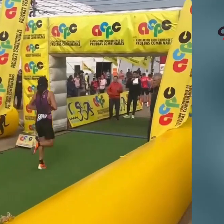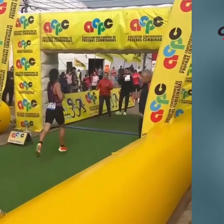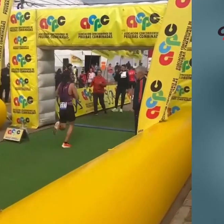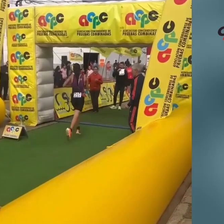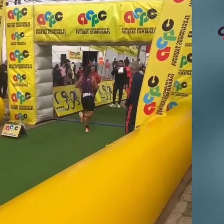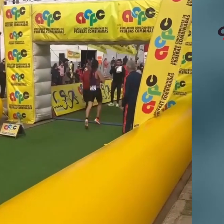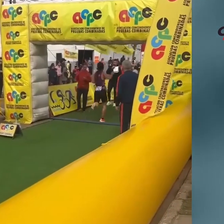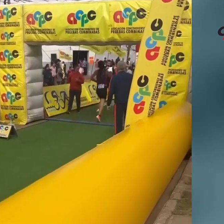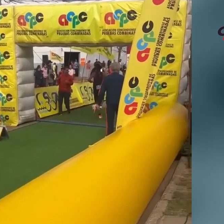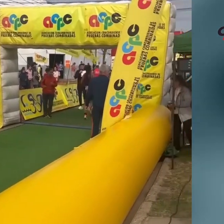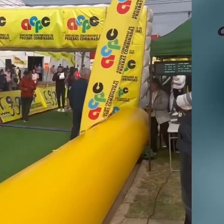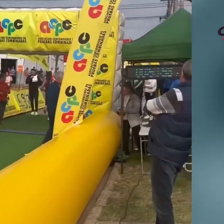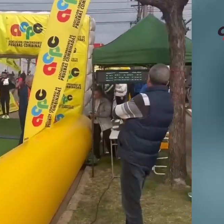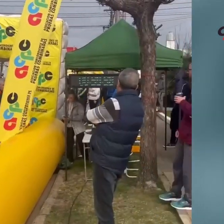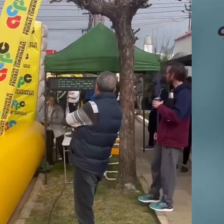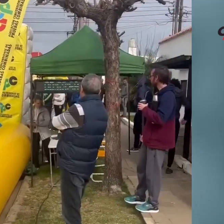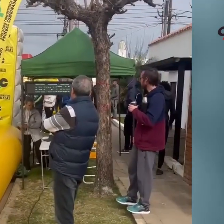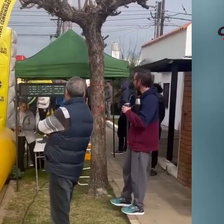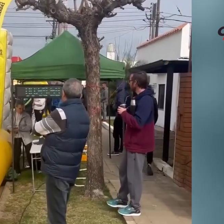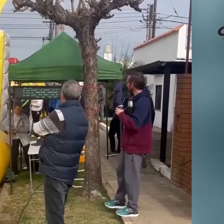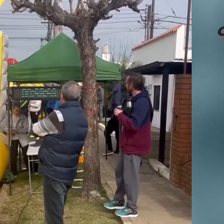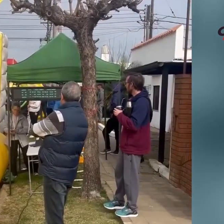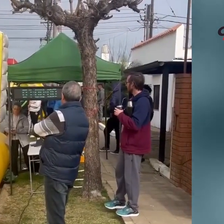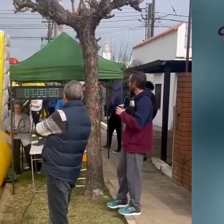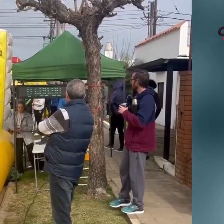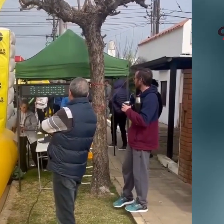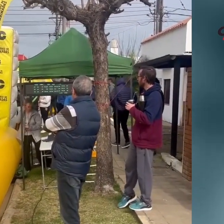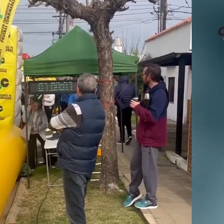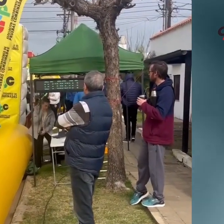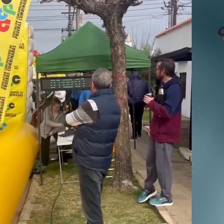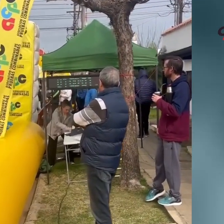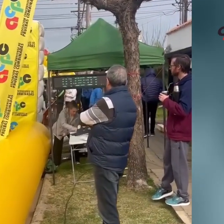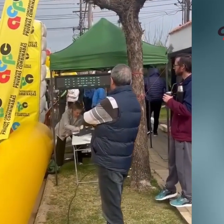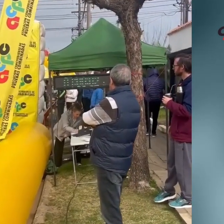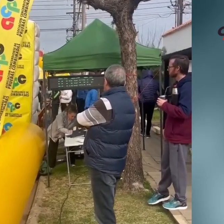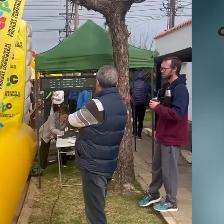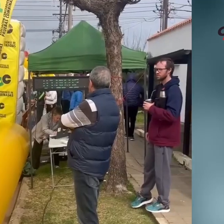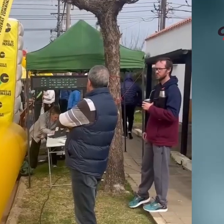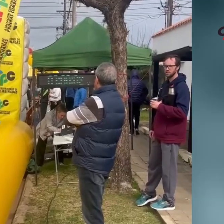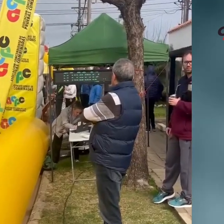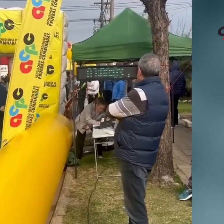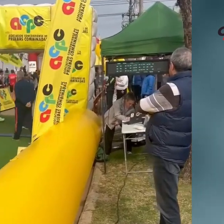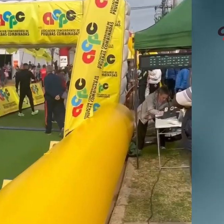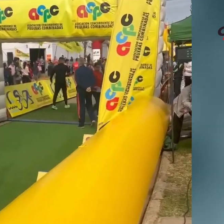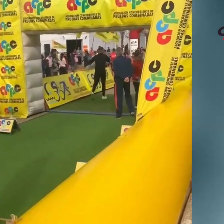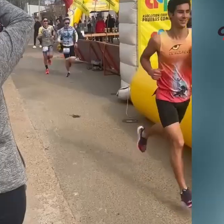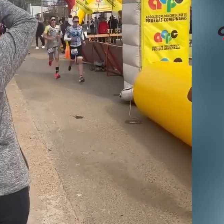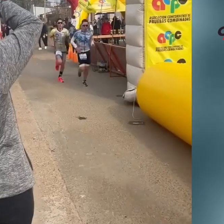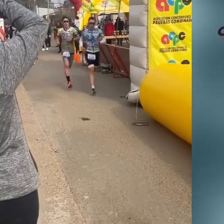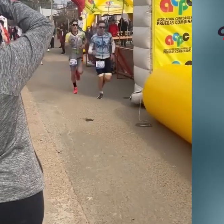deporte. Más específicamente, lo que va a pasar este domingo es que viene la primera fecha del circuito provincial de